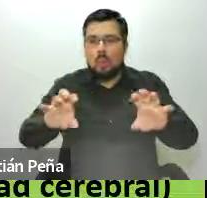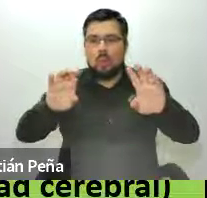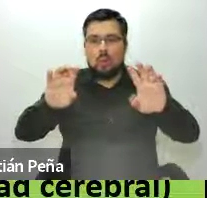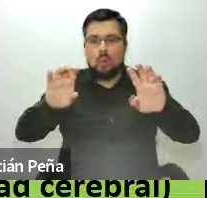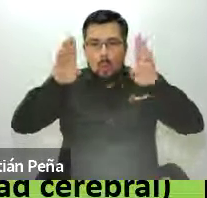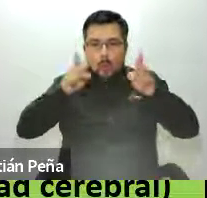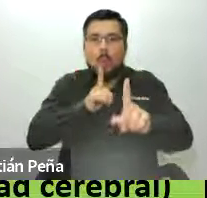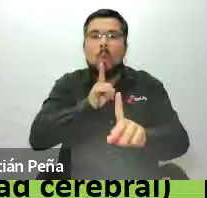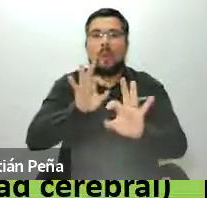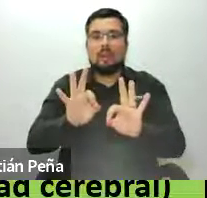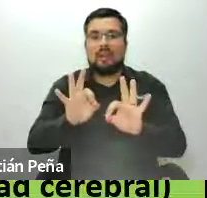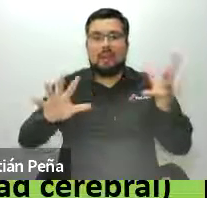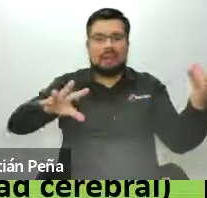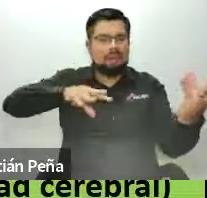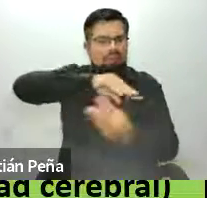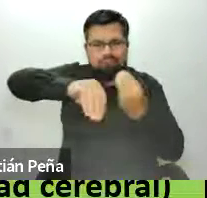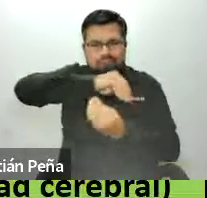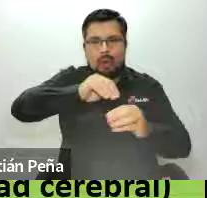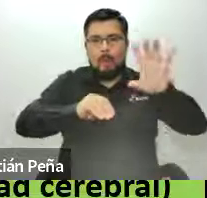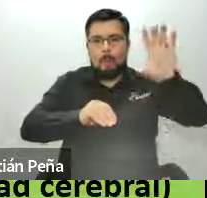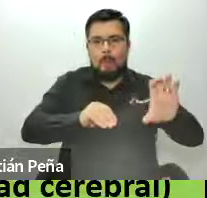le decimos, en estos circulitos,